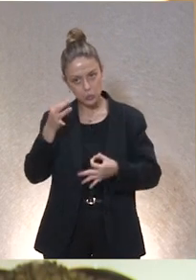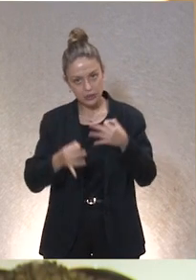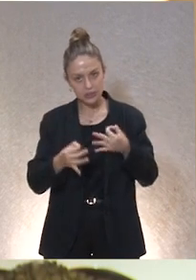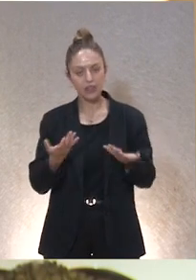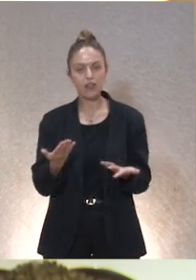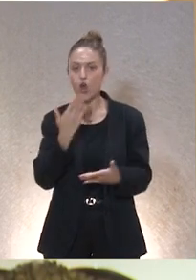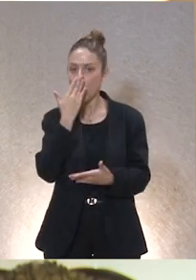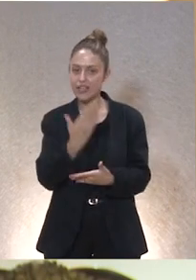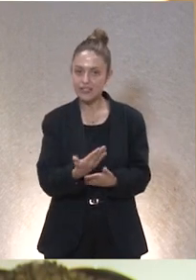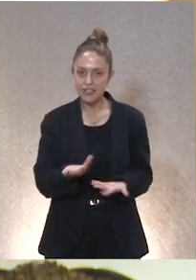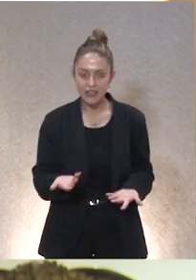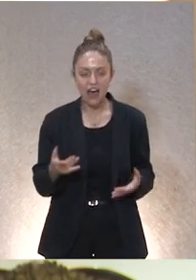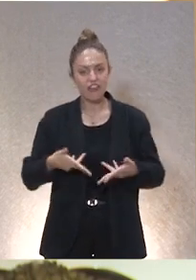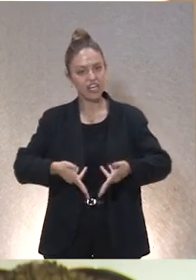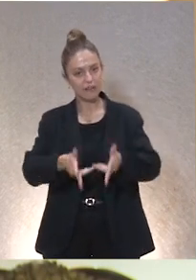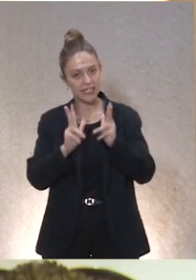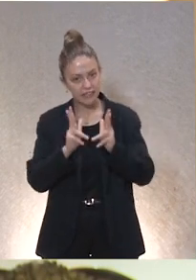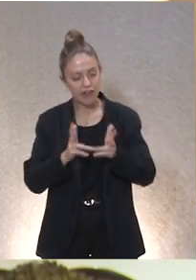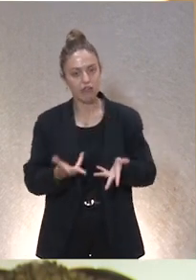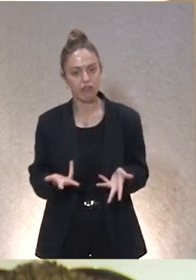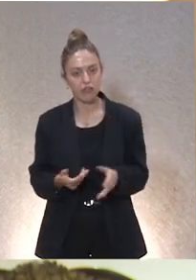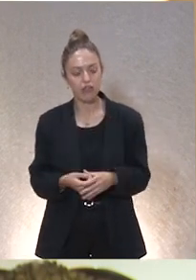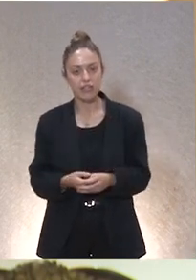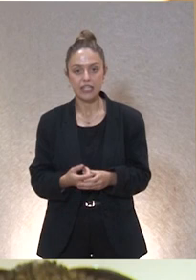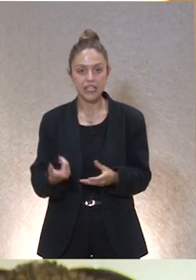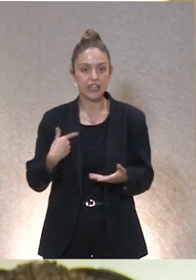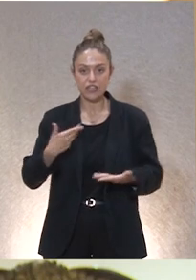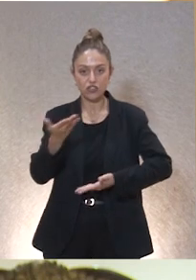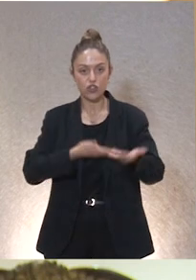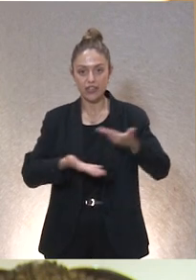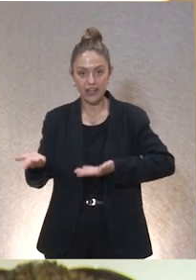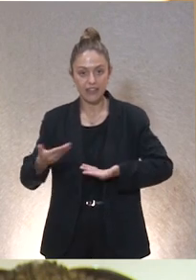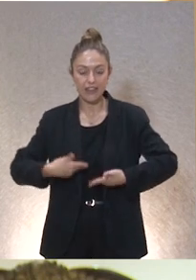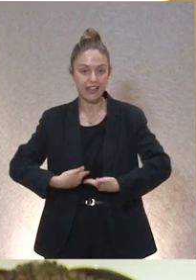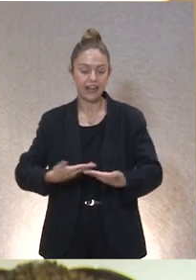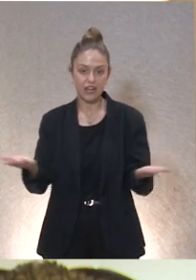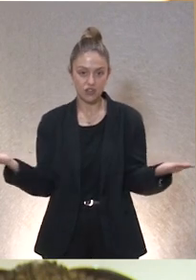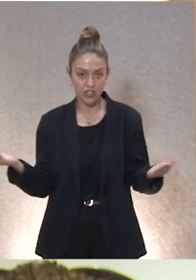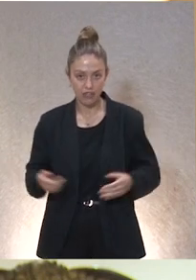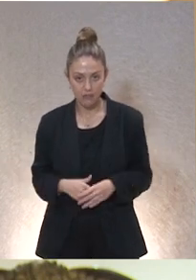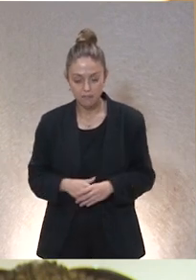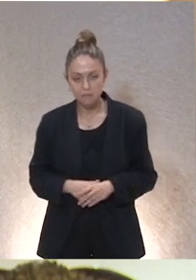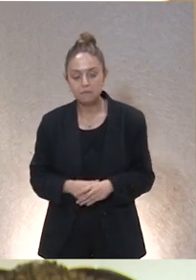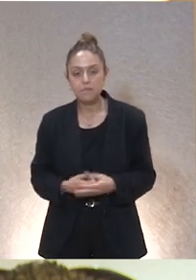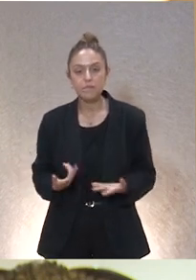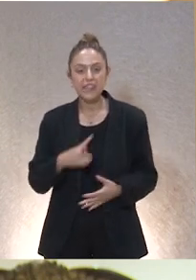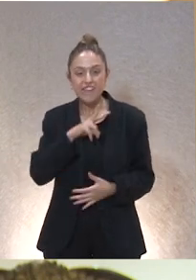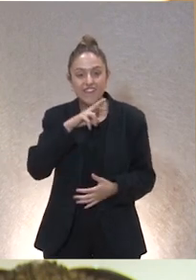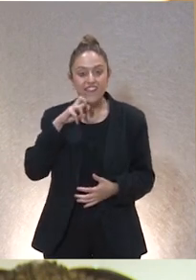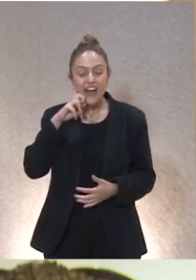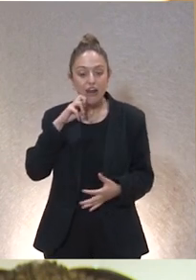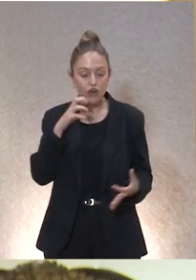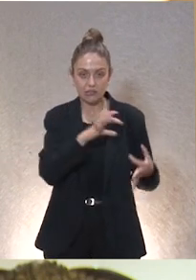honestidad de libertad y sobre todo de solidaridad y de generosidad todos ellos valores que van